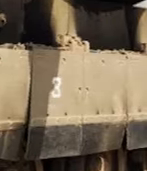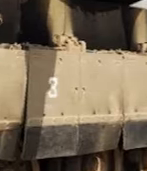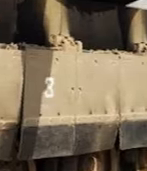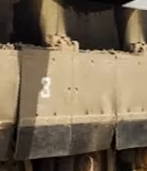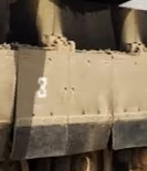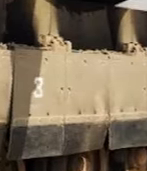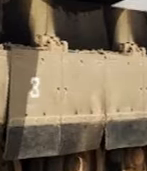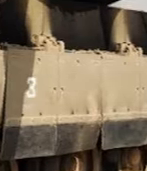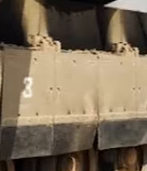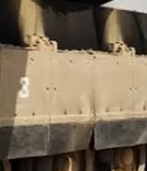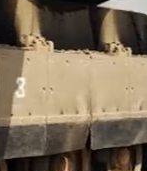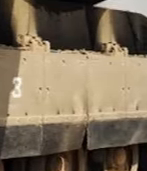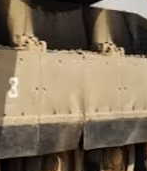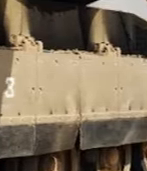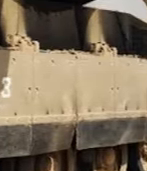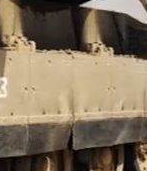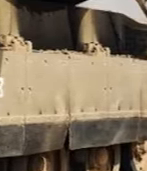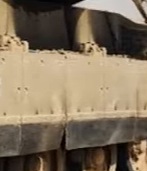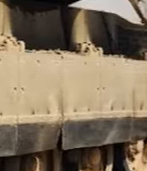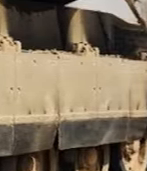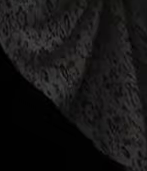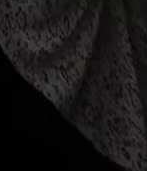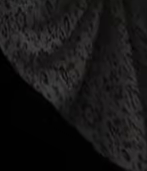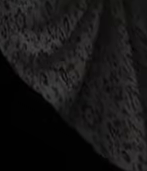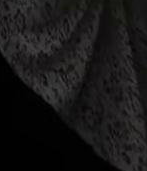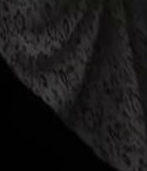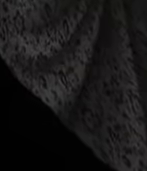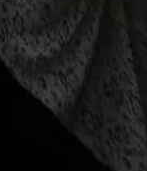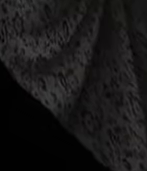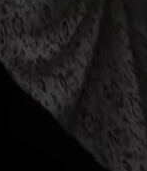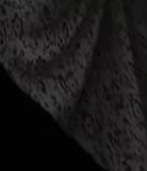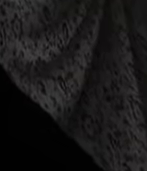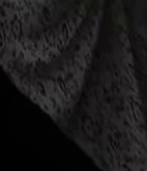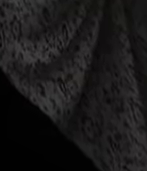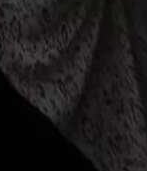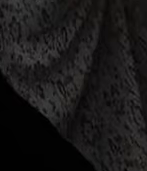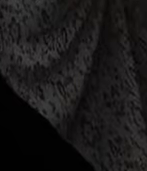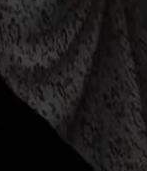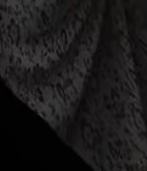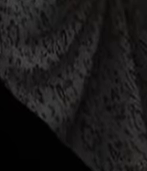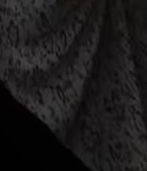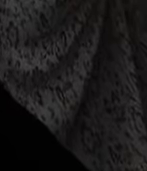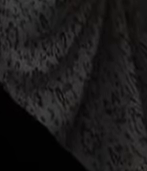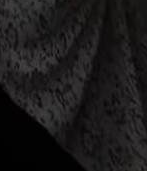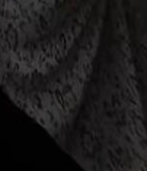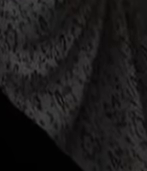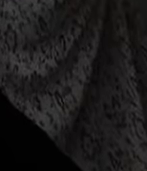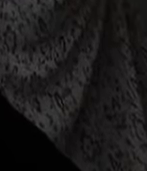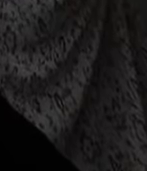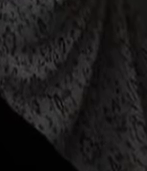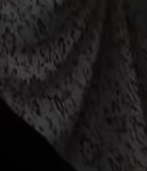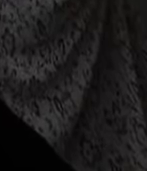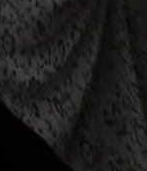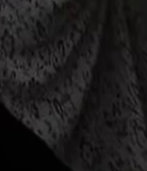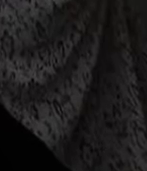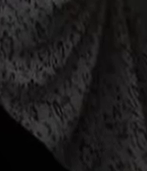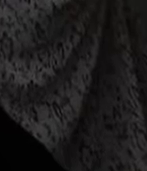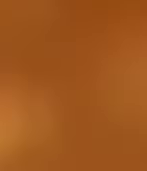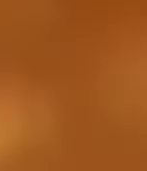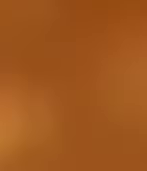han externado su apoyo a la causa palestina, como fue el despido de Melissa Barrera, quien participaría en la saga de